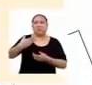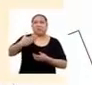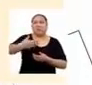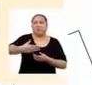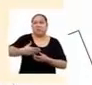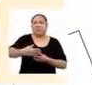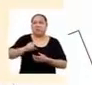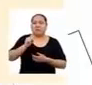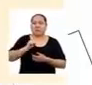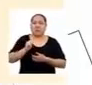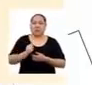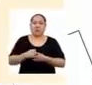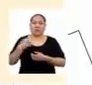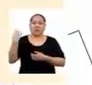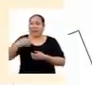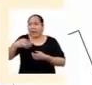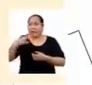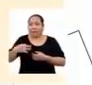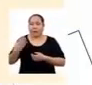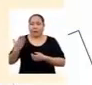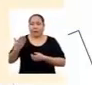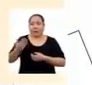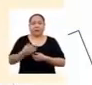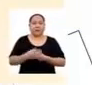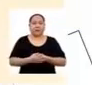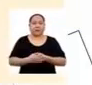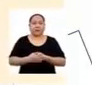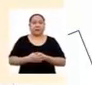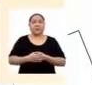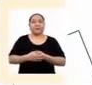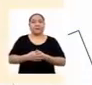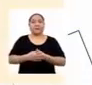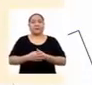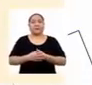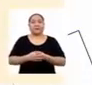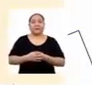siempre. Eso es.